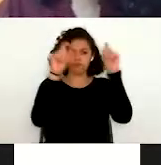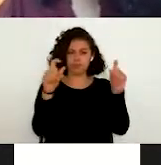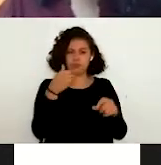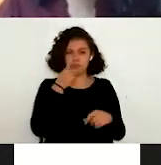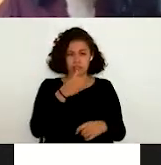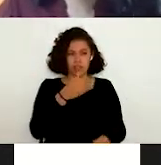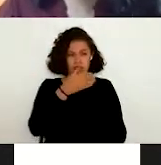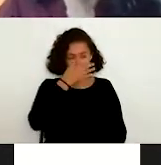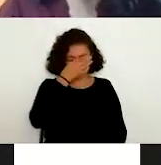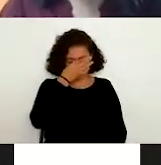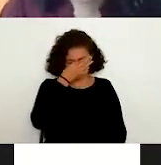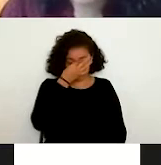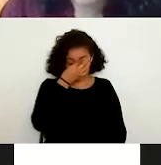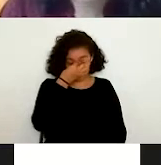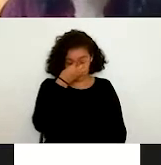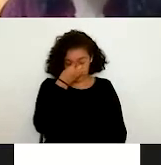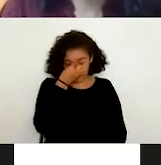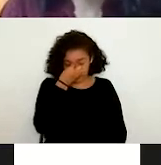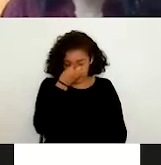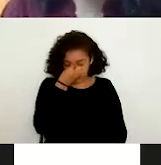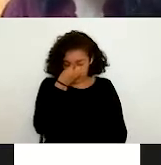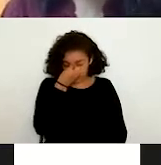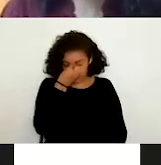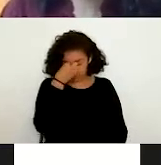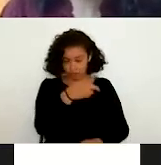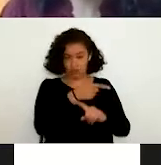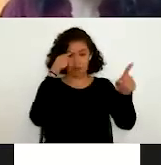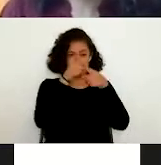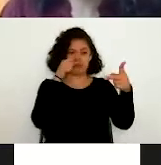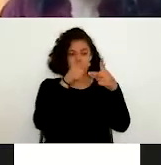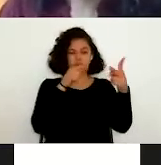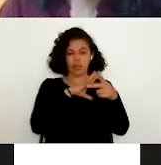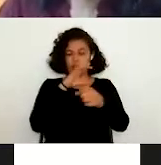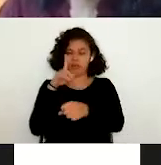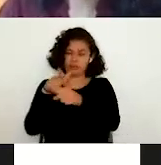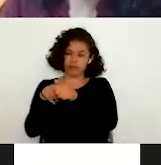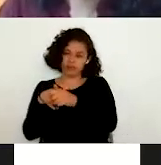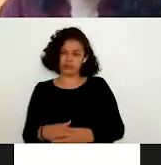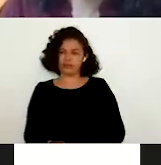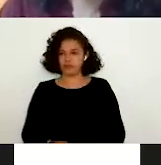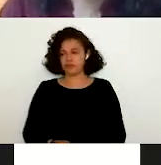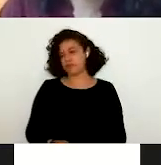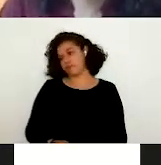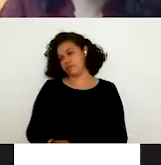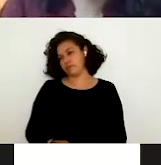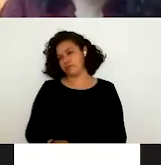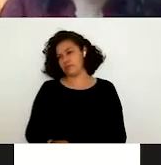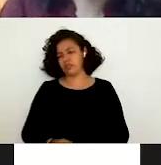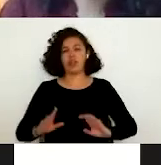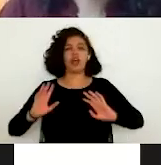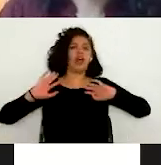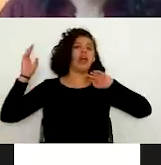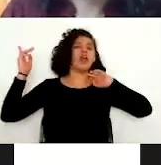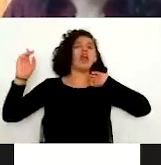Después tenemos los objetivos específicos. Estos objetivos específicos ya son logros